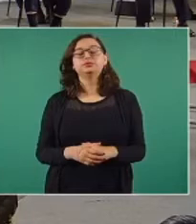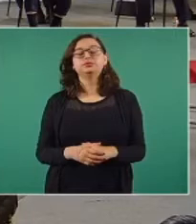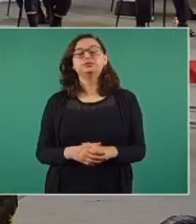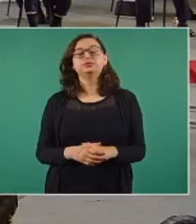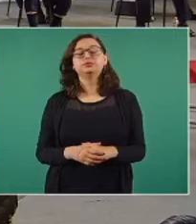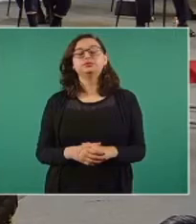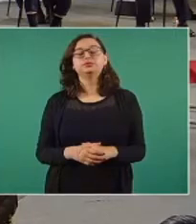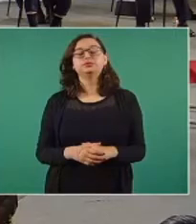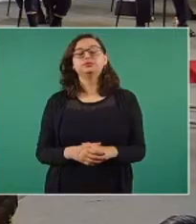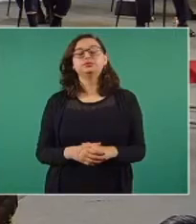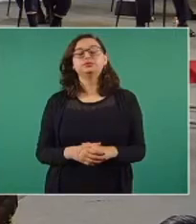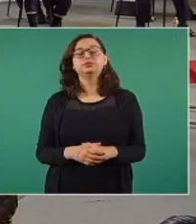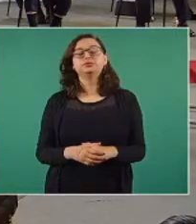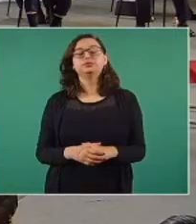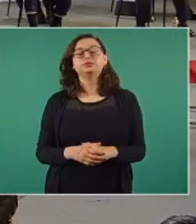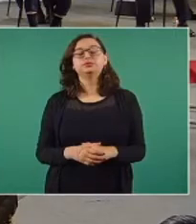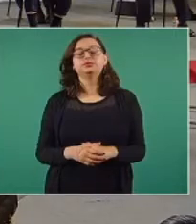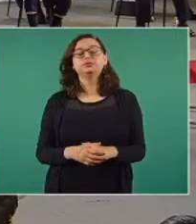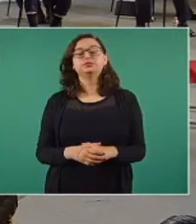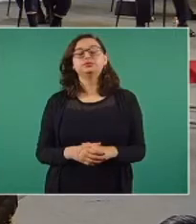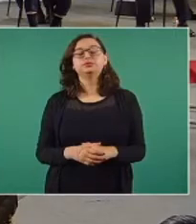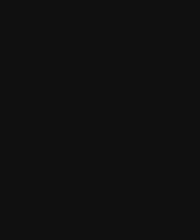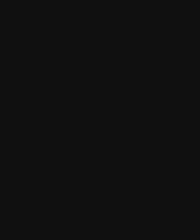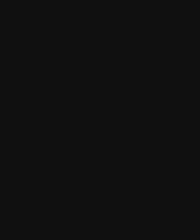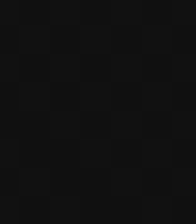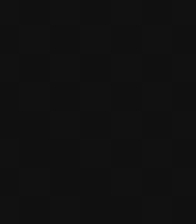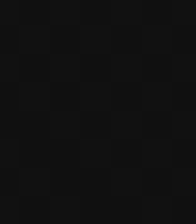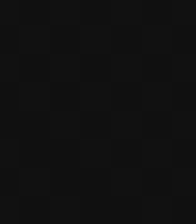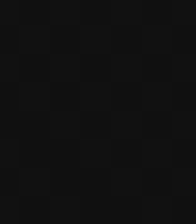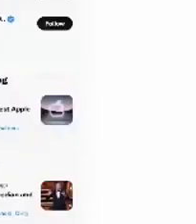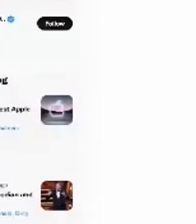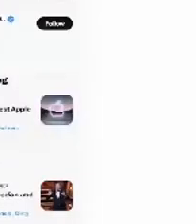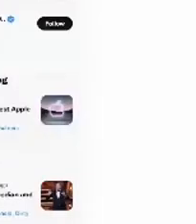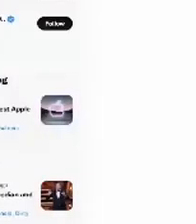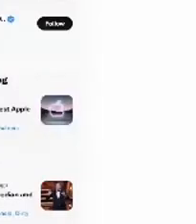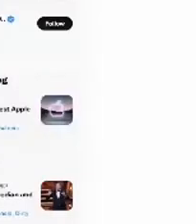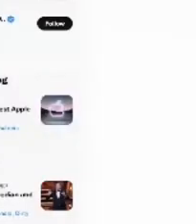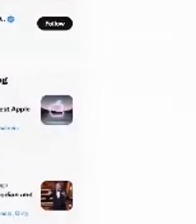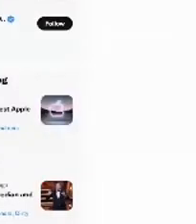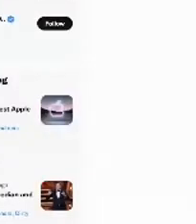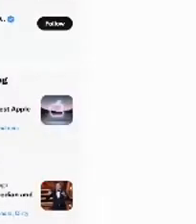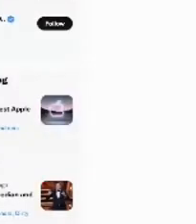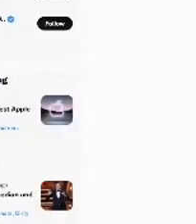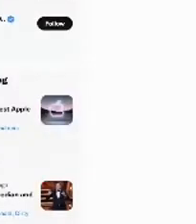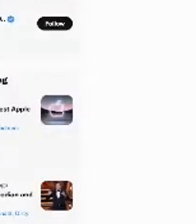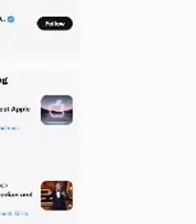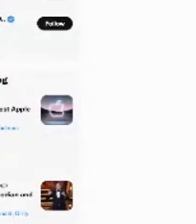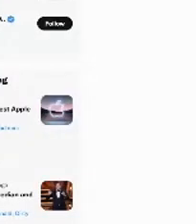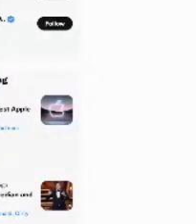señor y que y que yo quiero ponérselo para leérselo antes de pasar